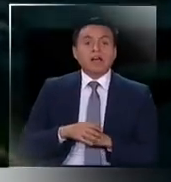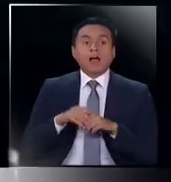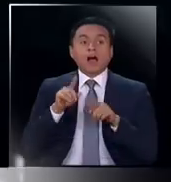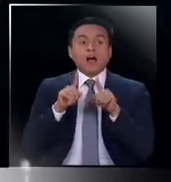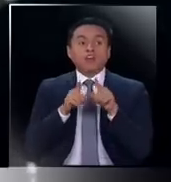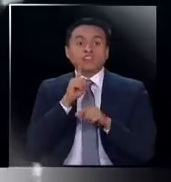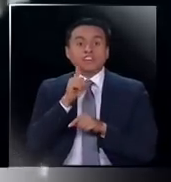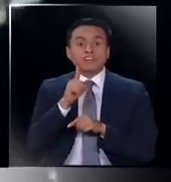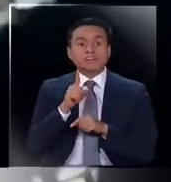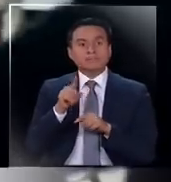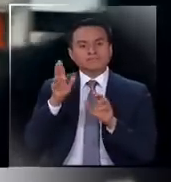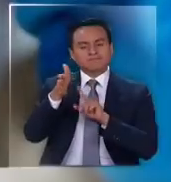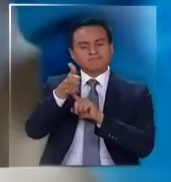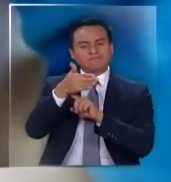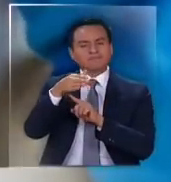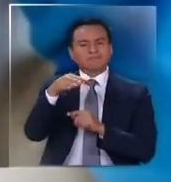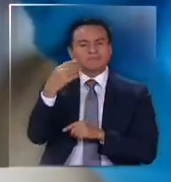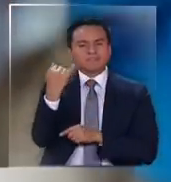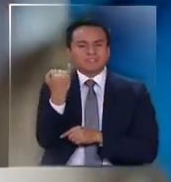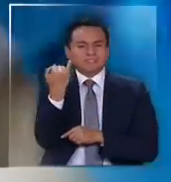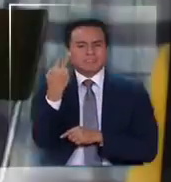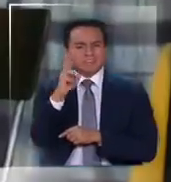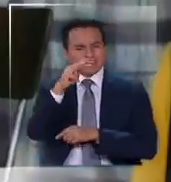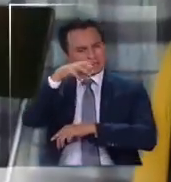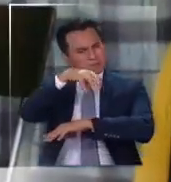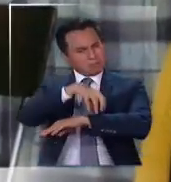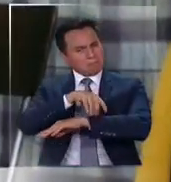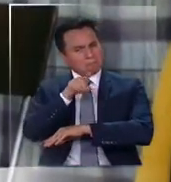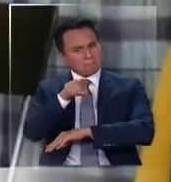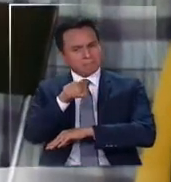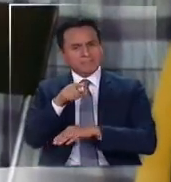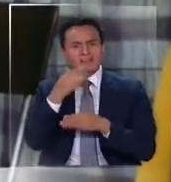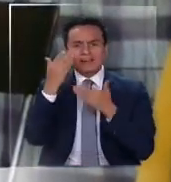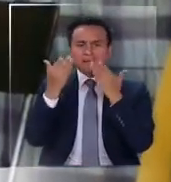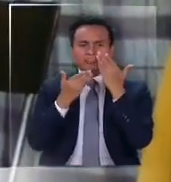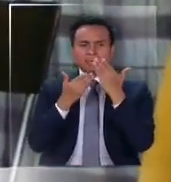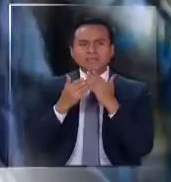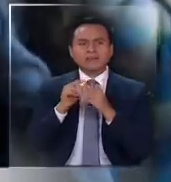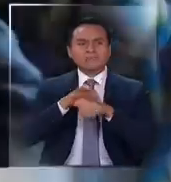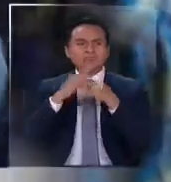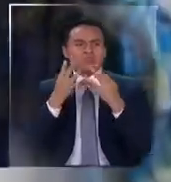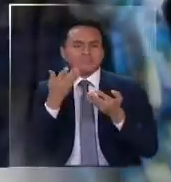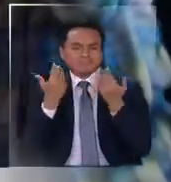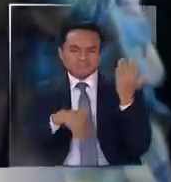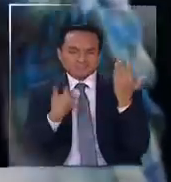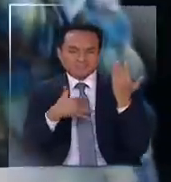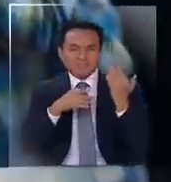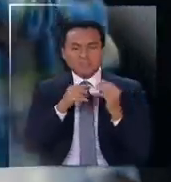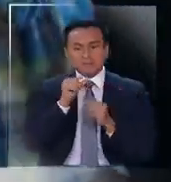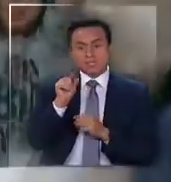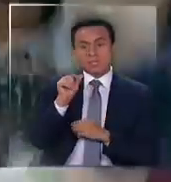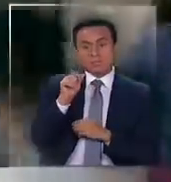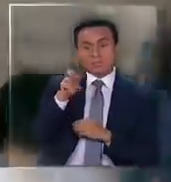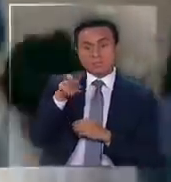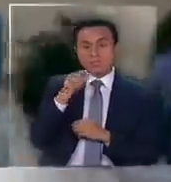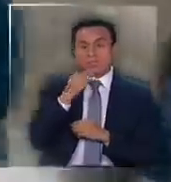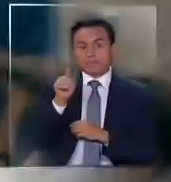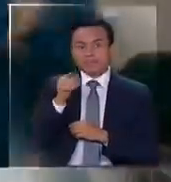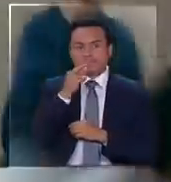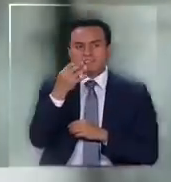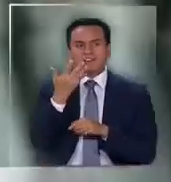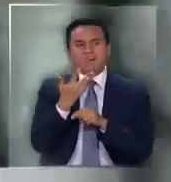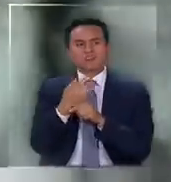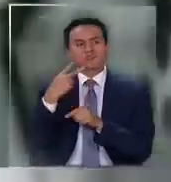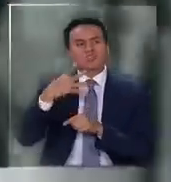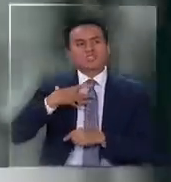Algo tiene esta república independiente de la región metropolitana a la que le cantan los prisioneros y recientemente Jepe, que también tiene entre